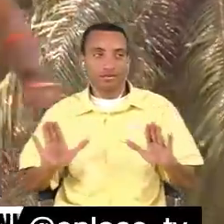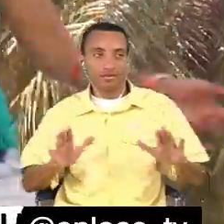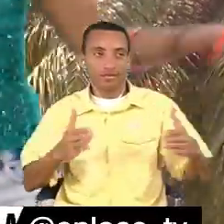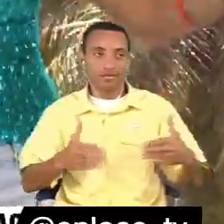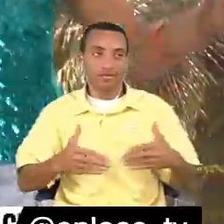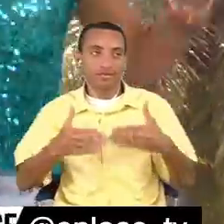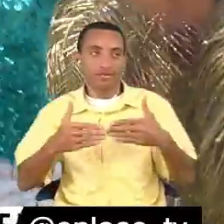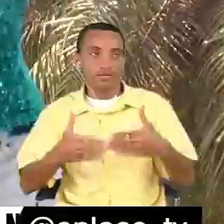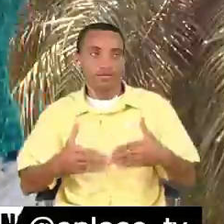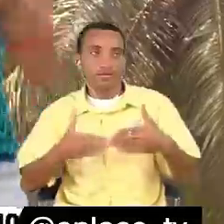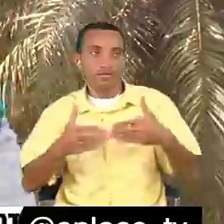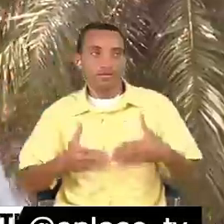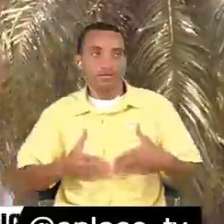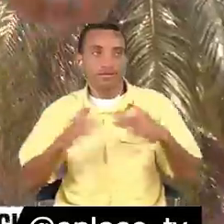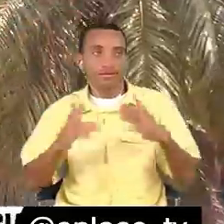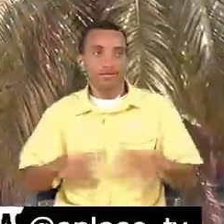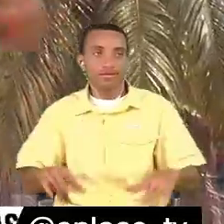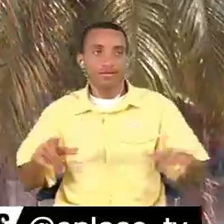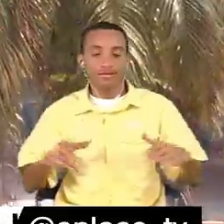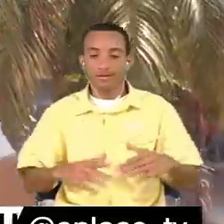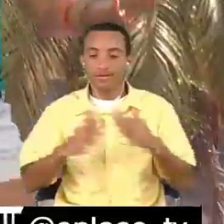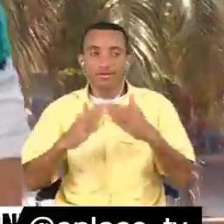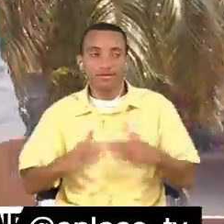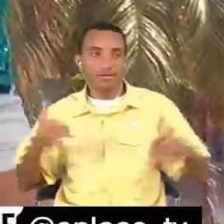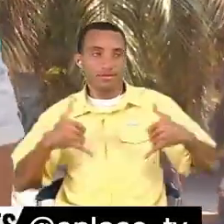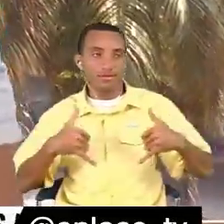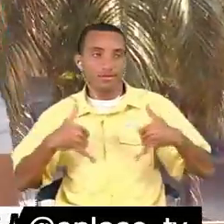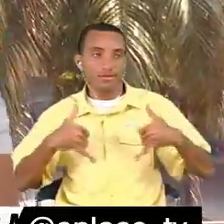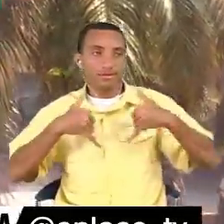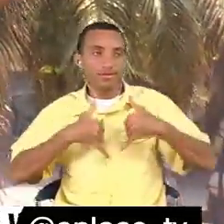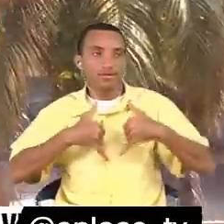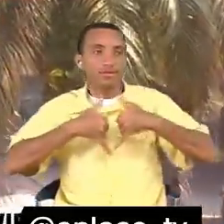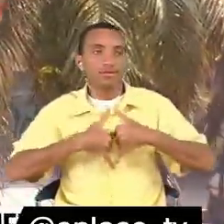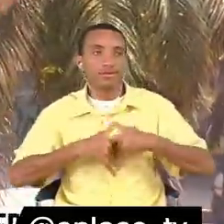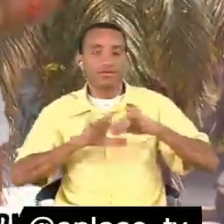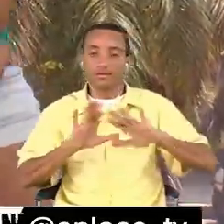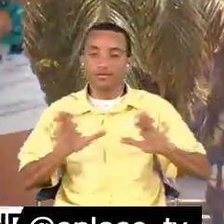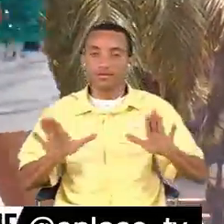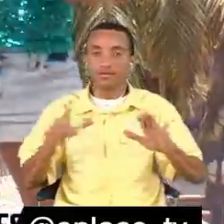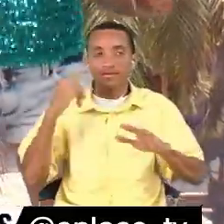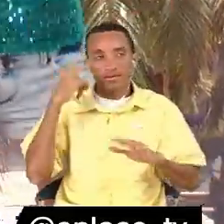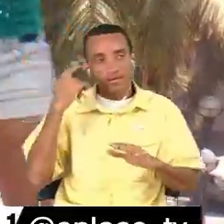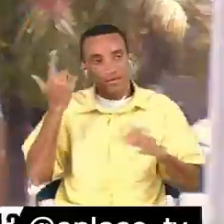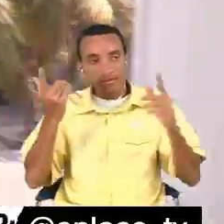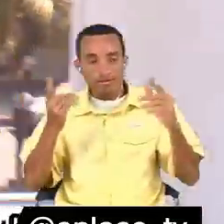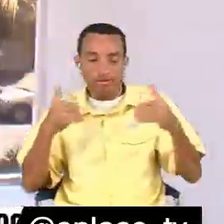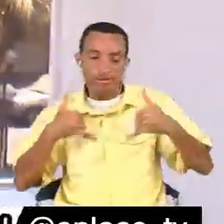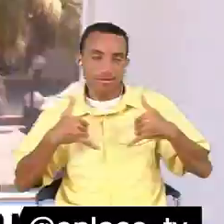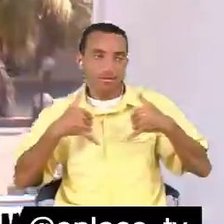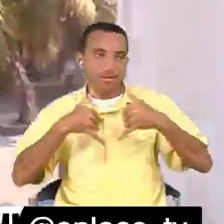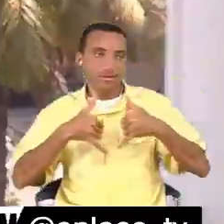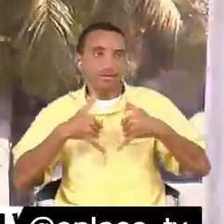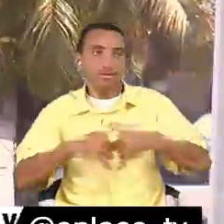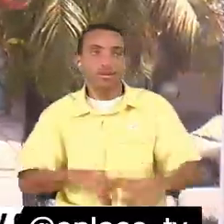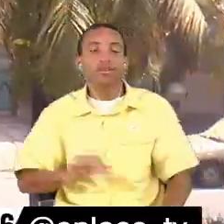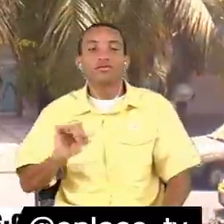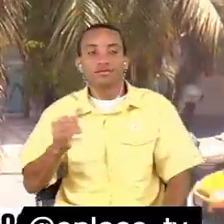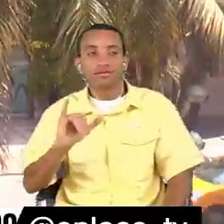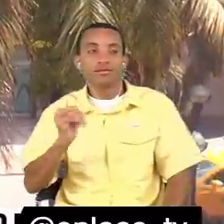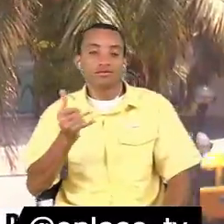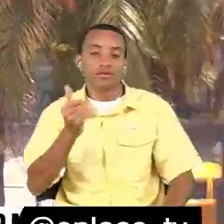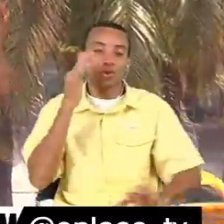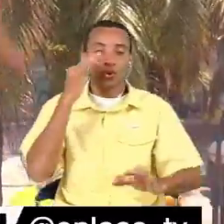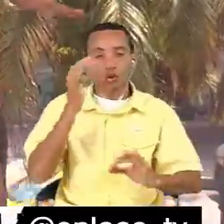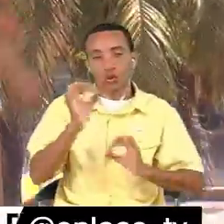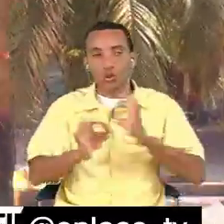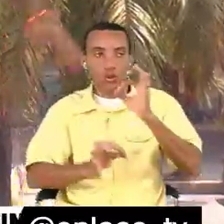chalupa. Que me lo pongo, que yo chaleco salvavidas me lo pongo. Cuando así, así, así, cuidadito,